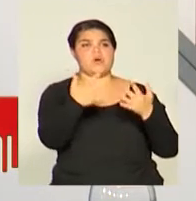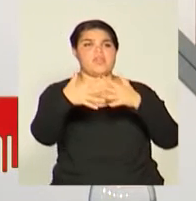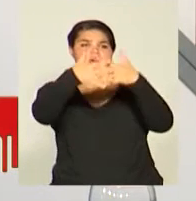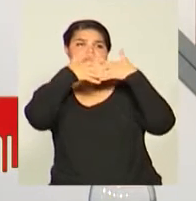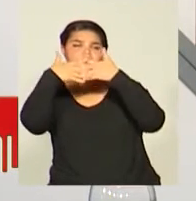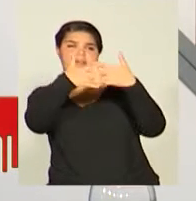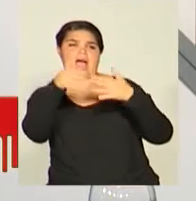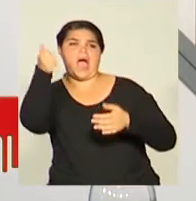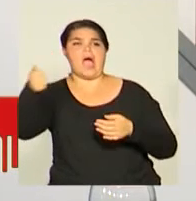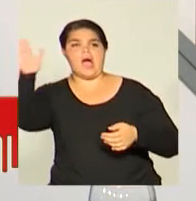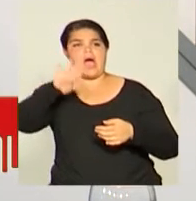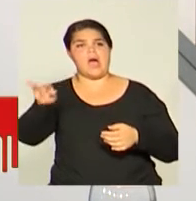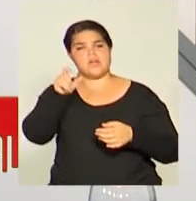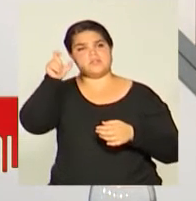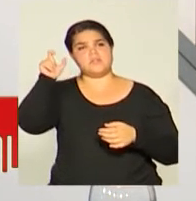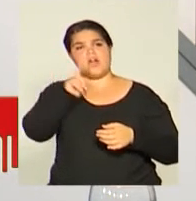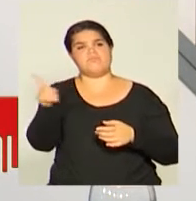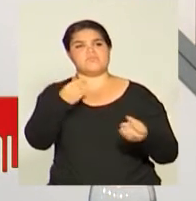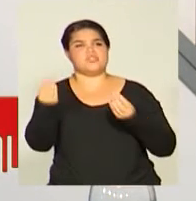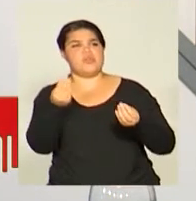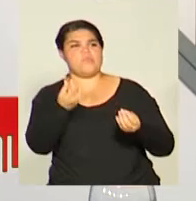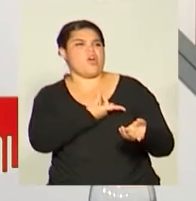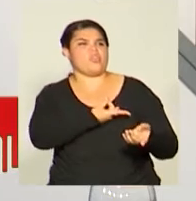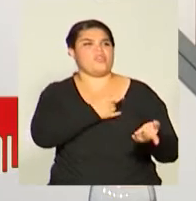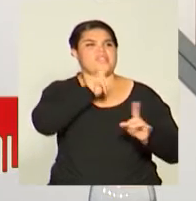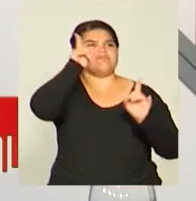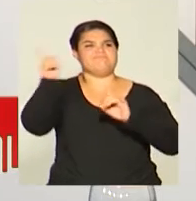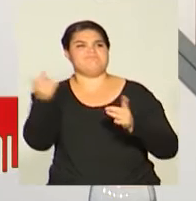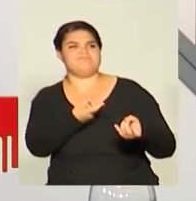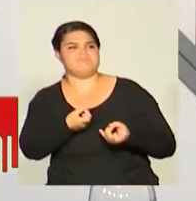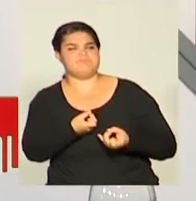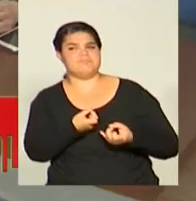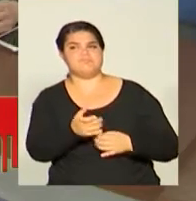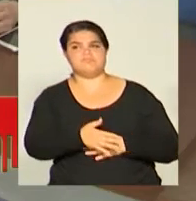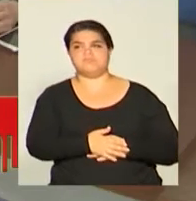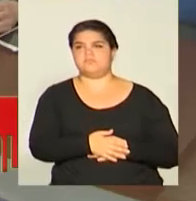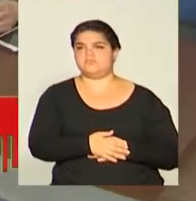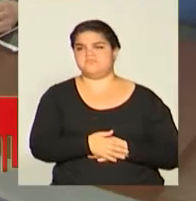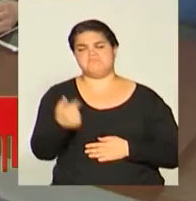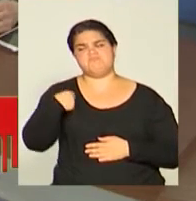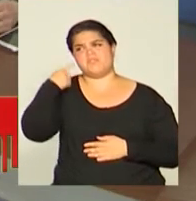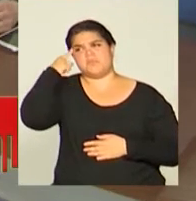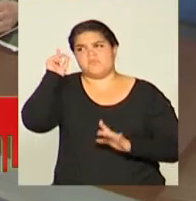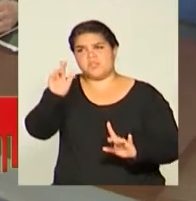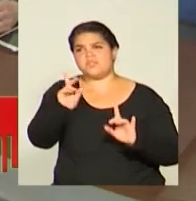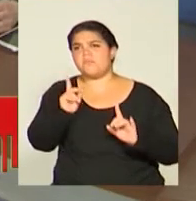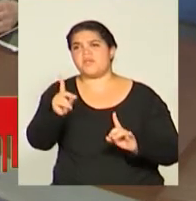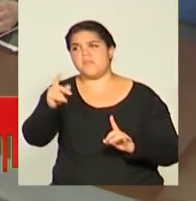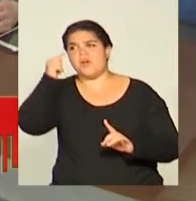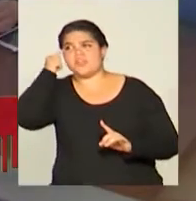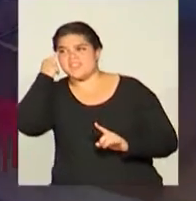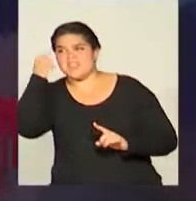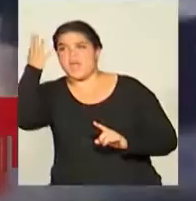asiático? ¿Para dónde deberíamos ir? Yo creo que hay que seguir manteniendo las buenas relaciones con China y Rusia, porque son